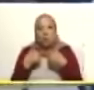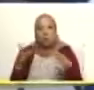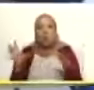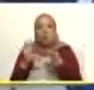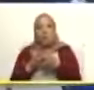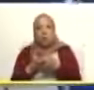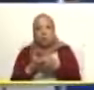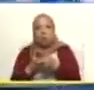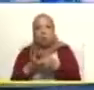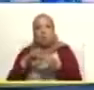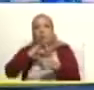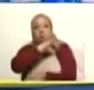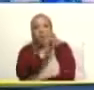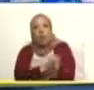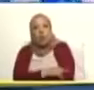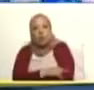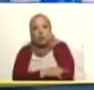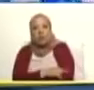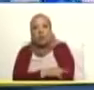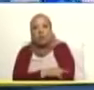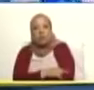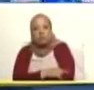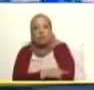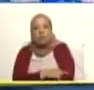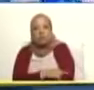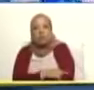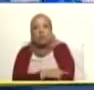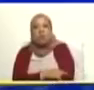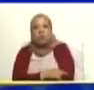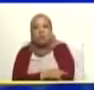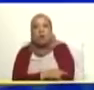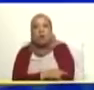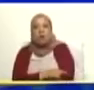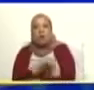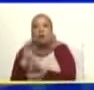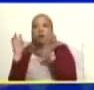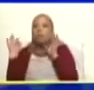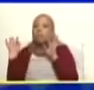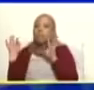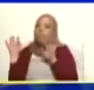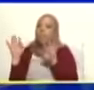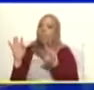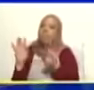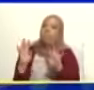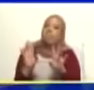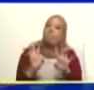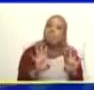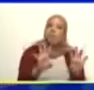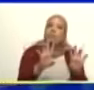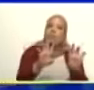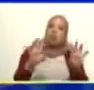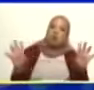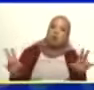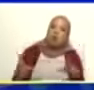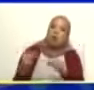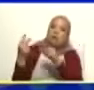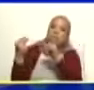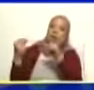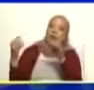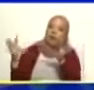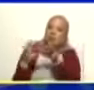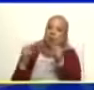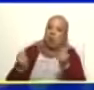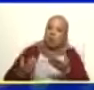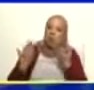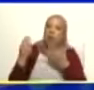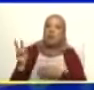Unir fuerzas, pero sobre todo unir el alma toda